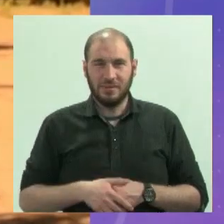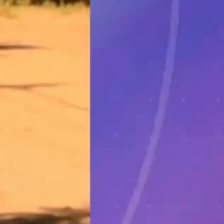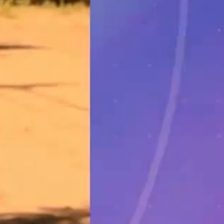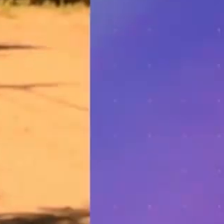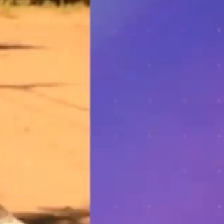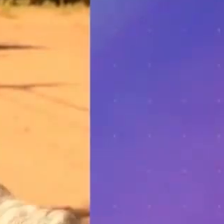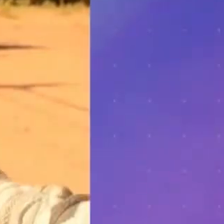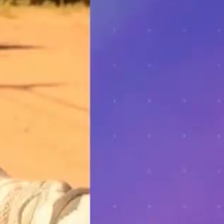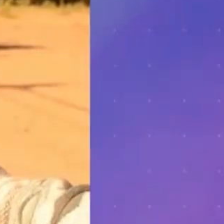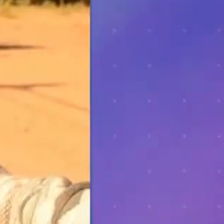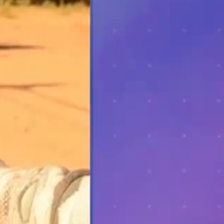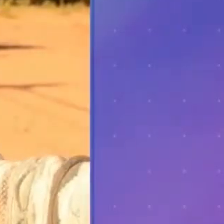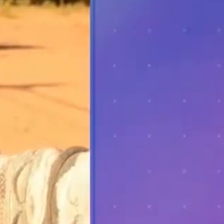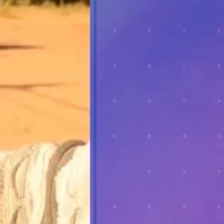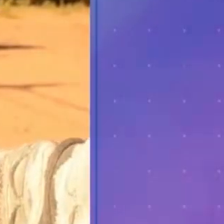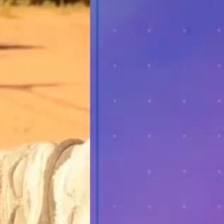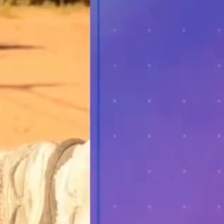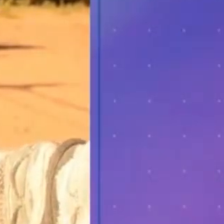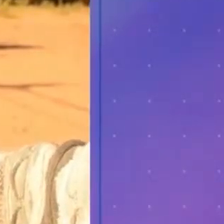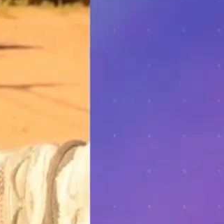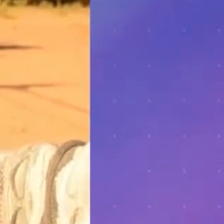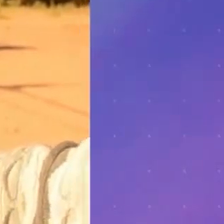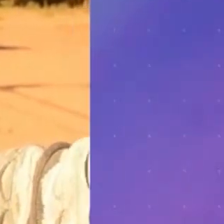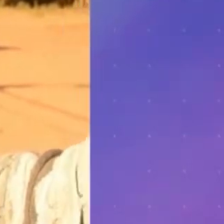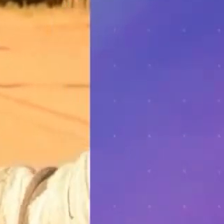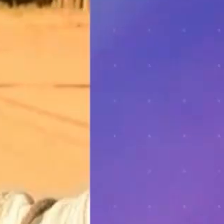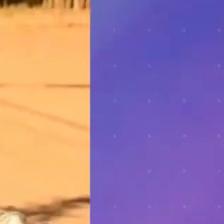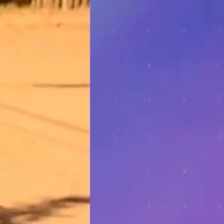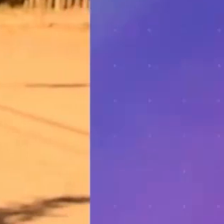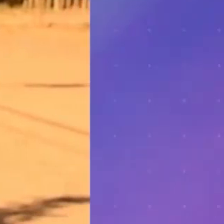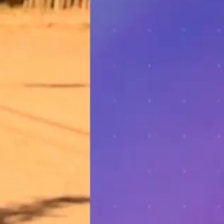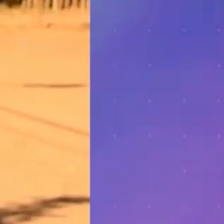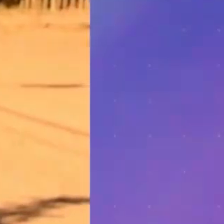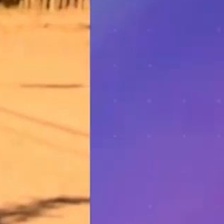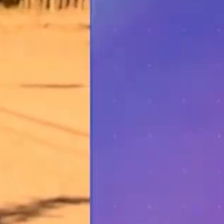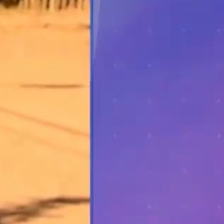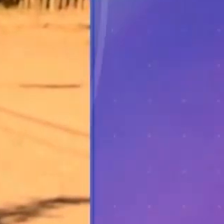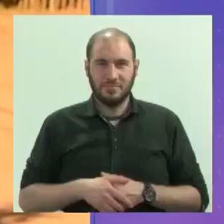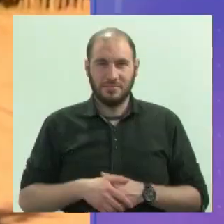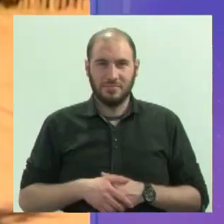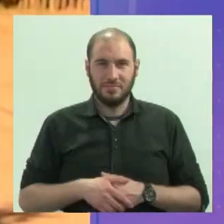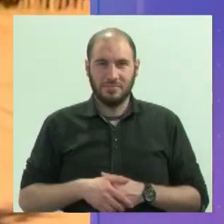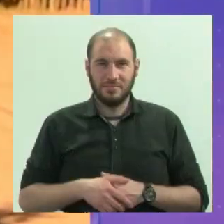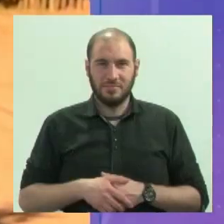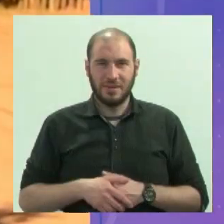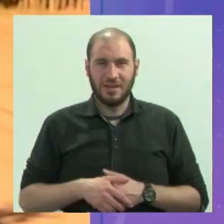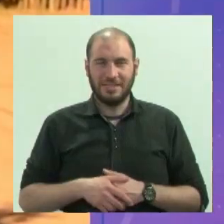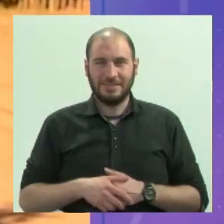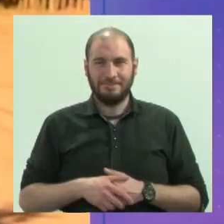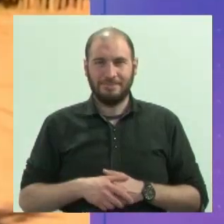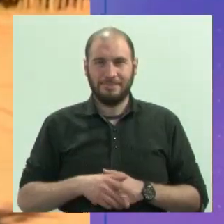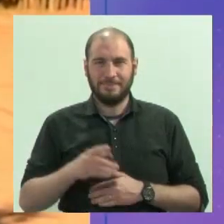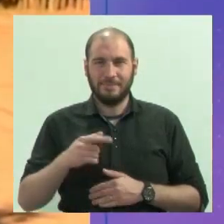Y a ese le salió el putre yendo para San Alberto por el camino a caballo, no por el